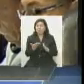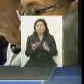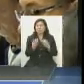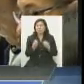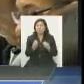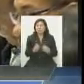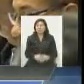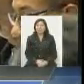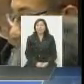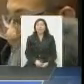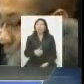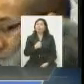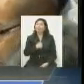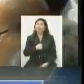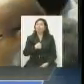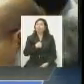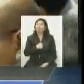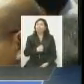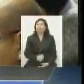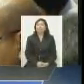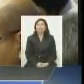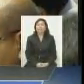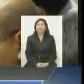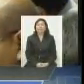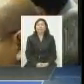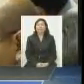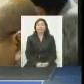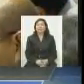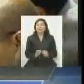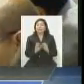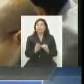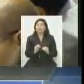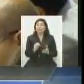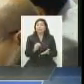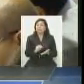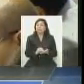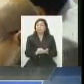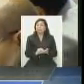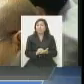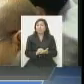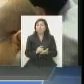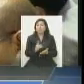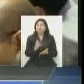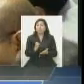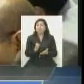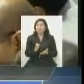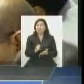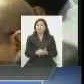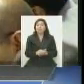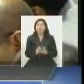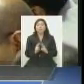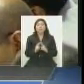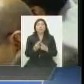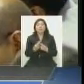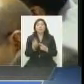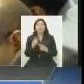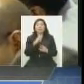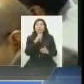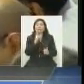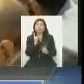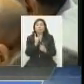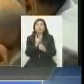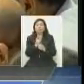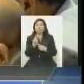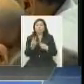porque sería lamentable. Por eso es que propongo que se establezca inmediatamente, con carácter de urgencia, una reunión para dialogar